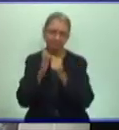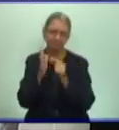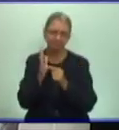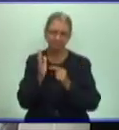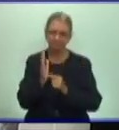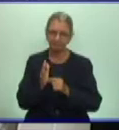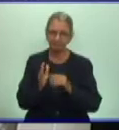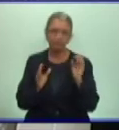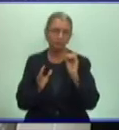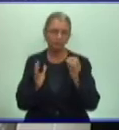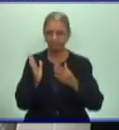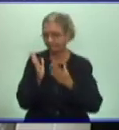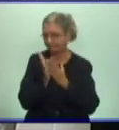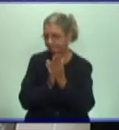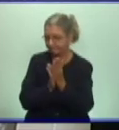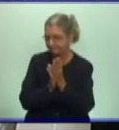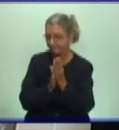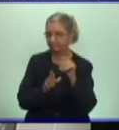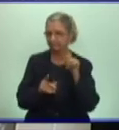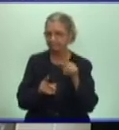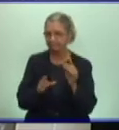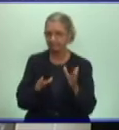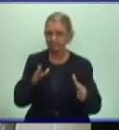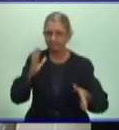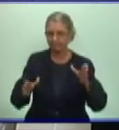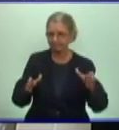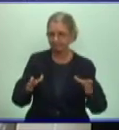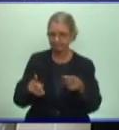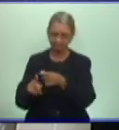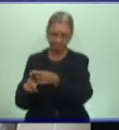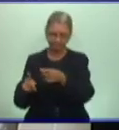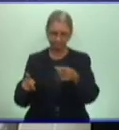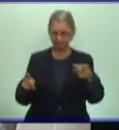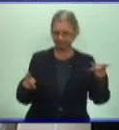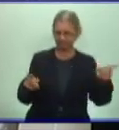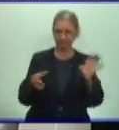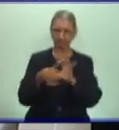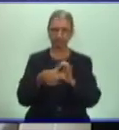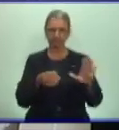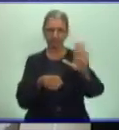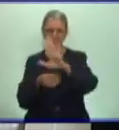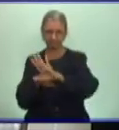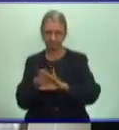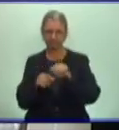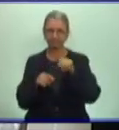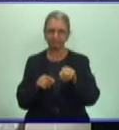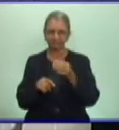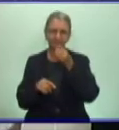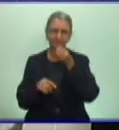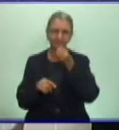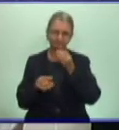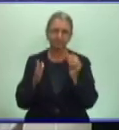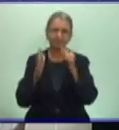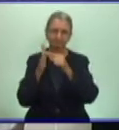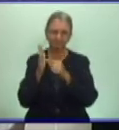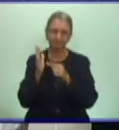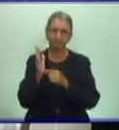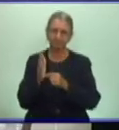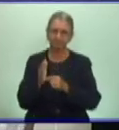del desarrollo cuando se hable de límites y extensiones de situación geográfica, pueden referir también estos aspectos. Cualquiera de